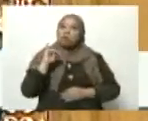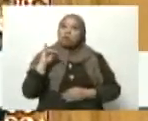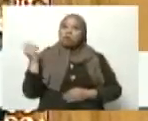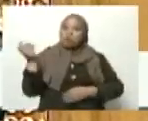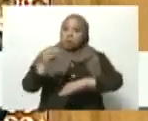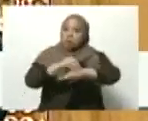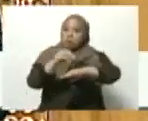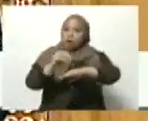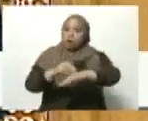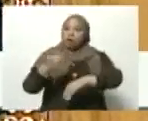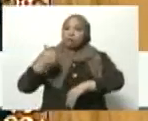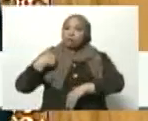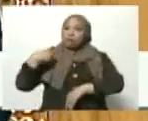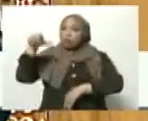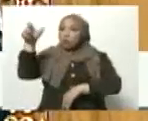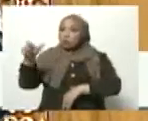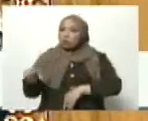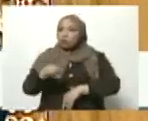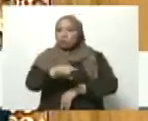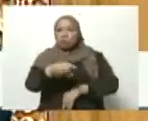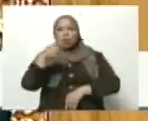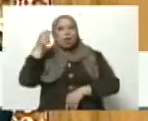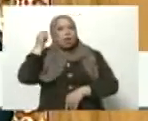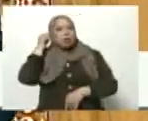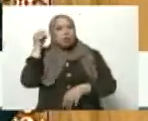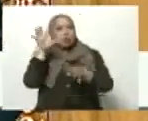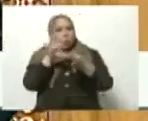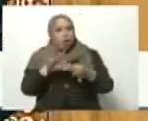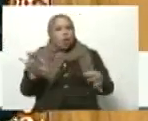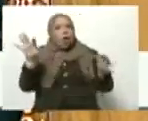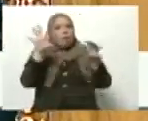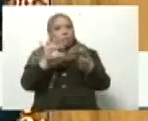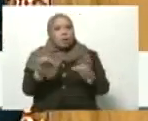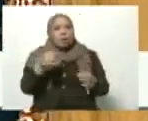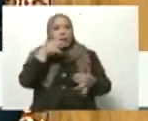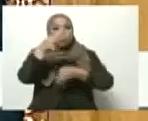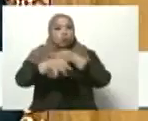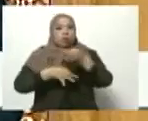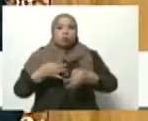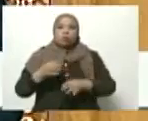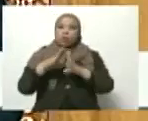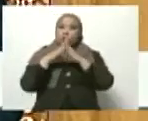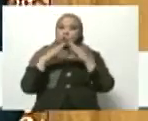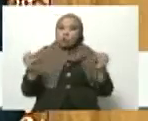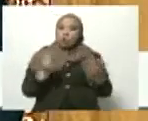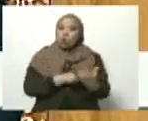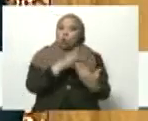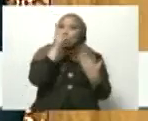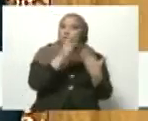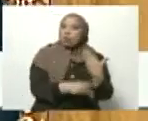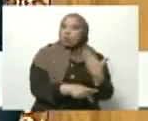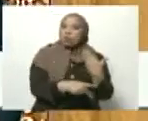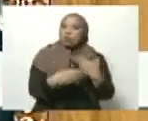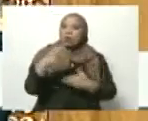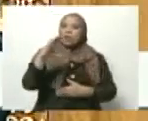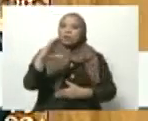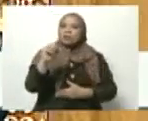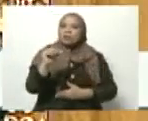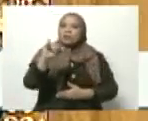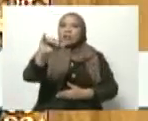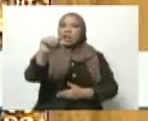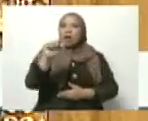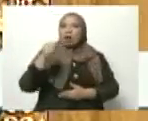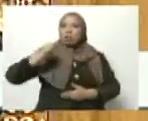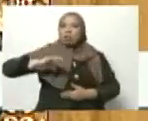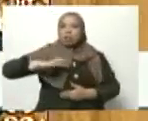en Jamaica y me dijo, ¿qué estás haciendo tú? Y yo le conté, y la CIA sabía exactamente todos los planes. Y la DEA en Colombia también